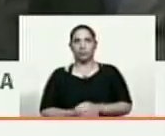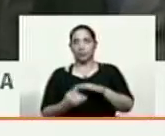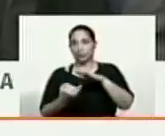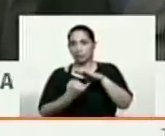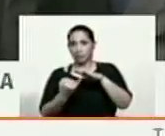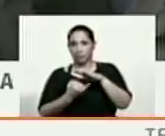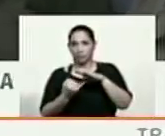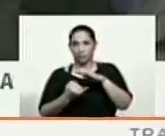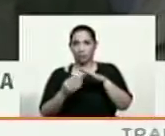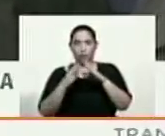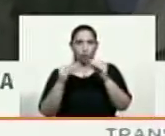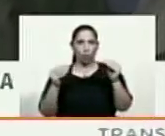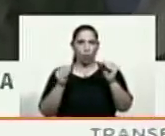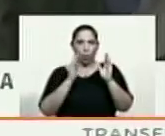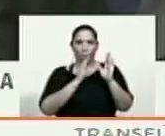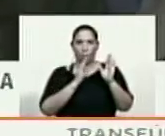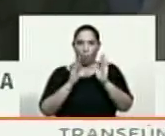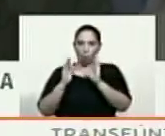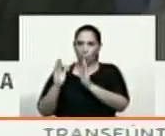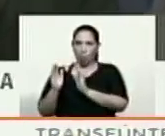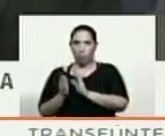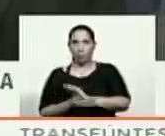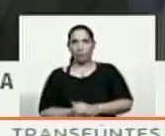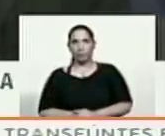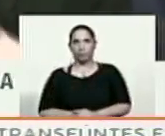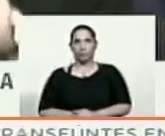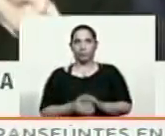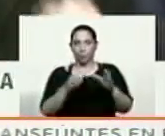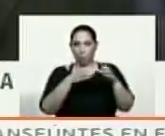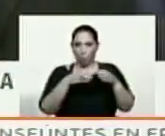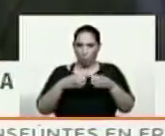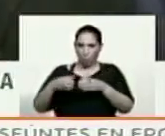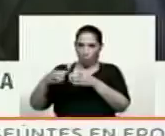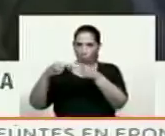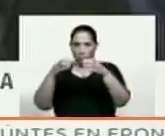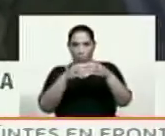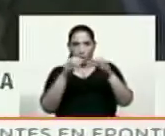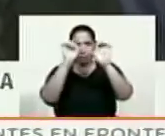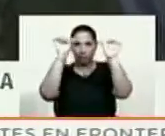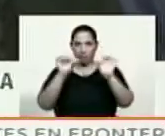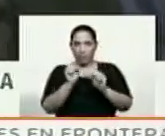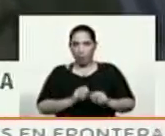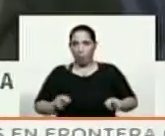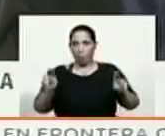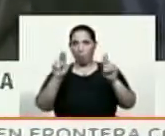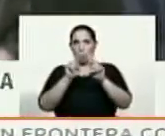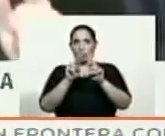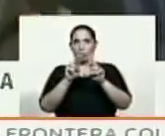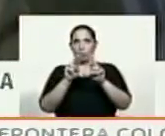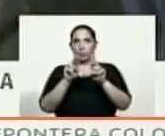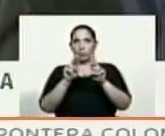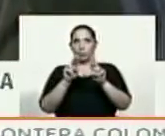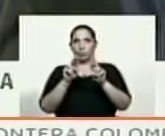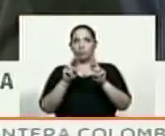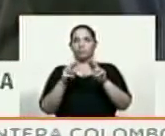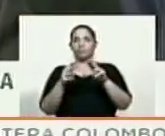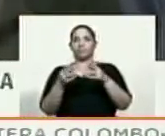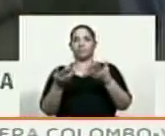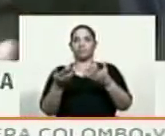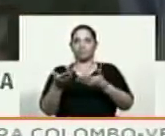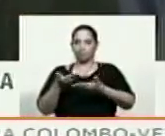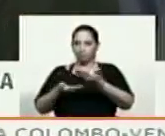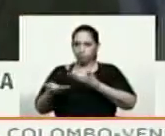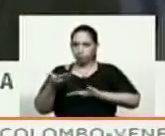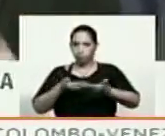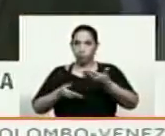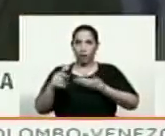y en todos los organismos del sistema de Naciones Unidas, de las instancias multilaterales,